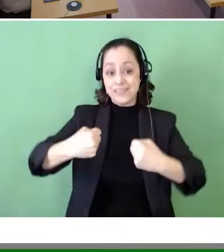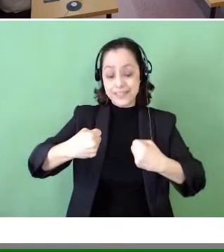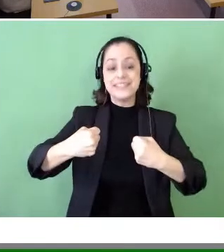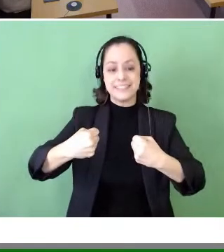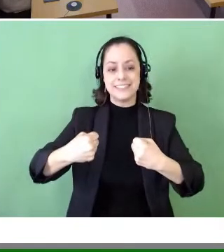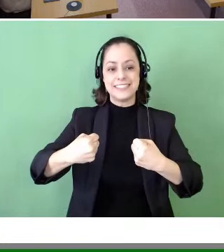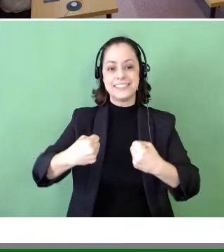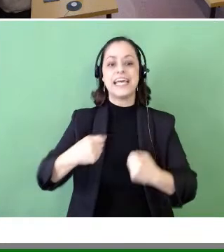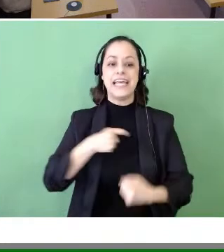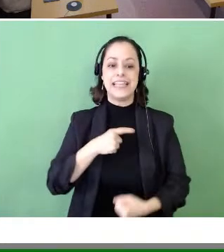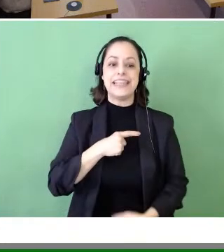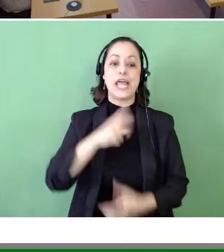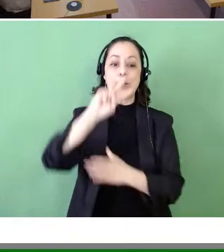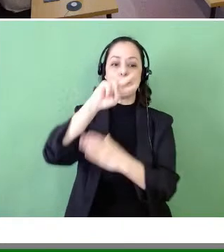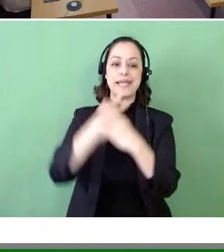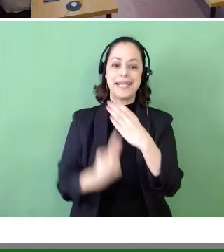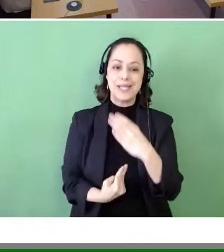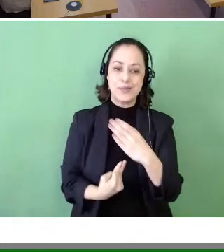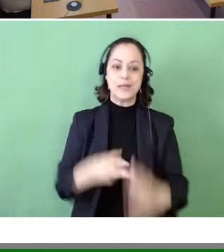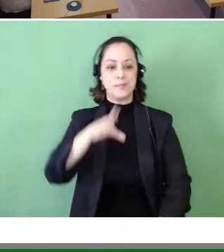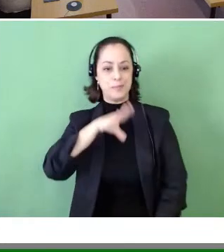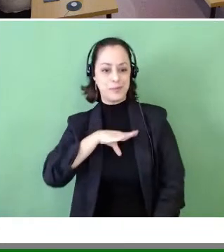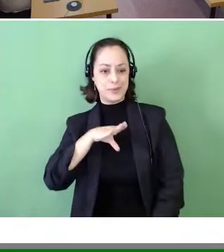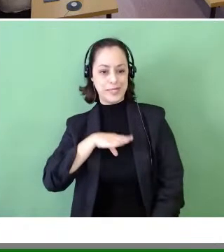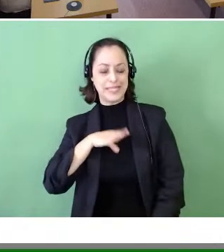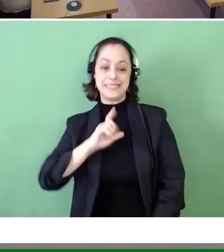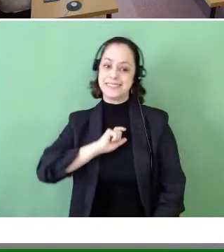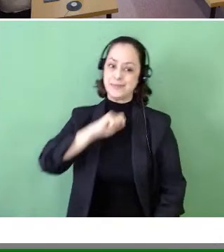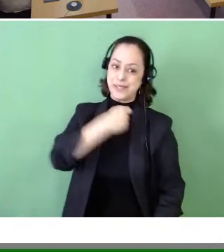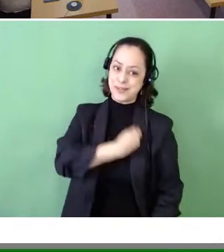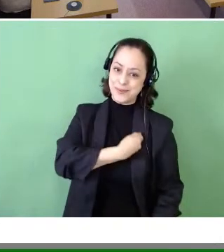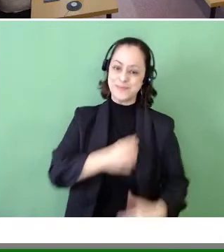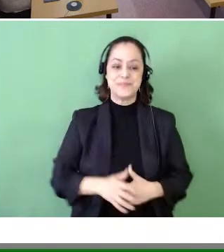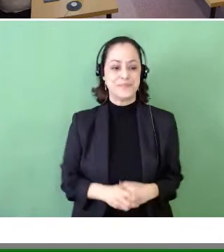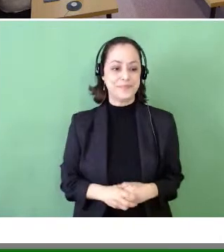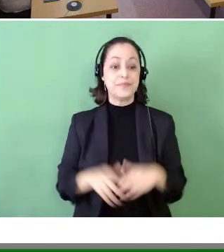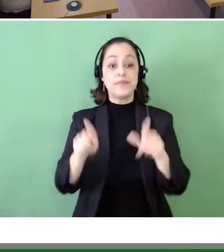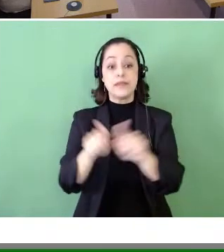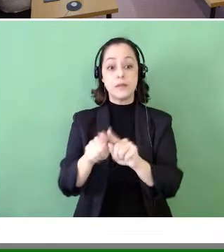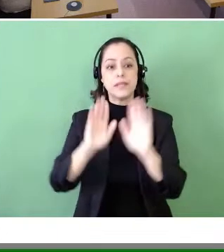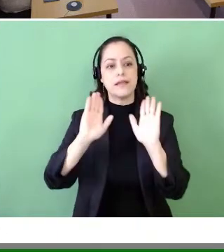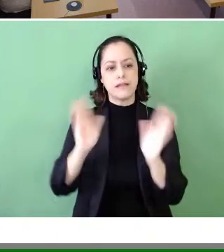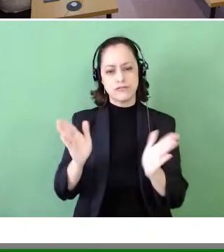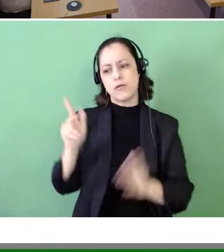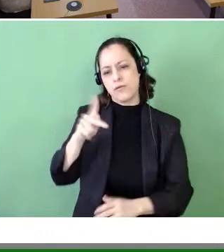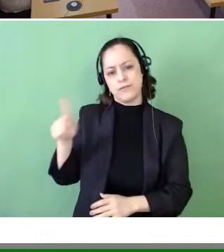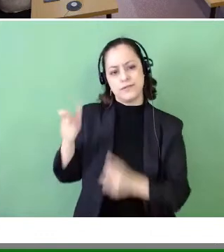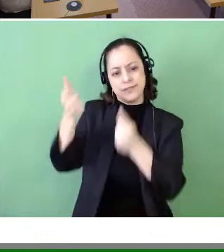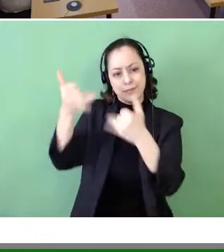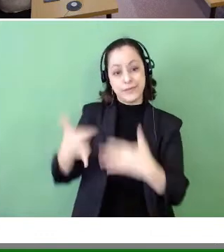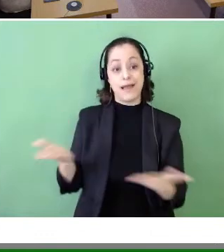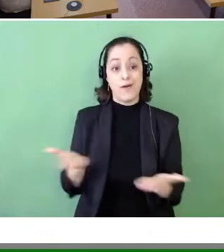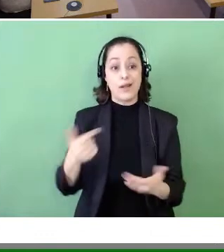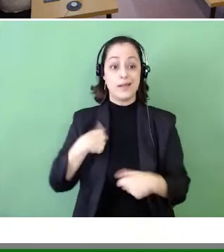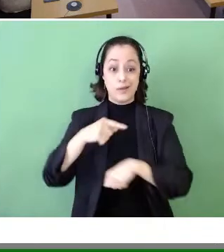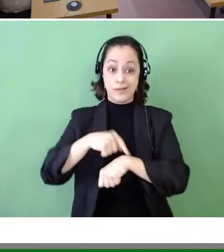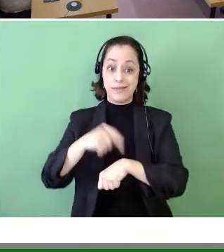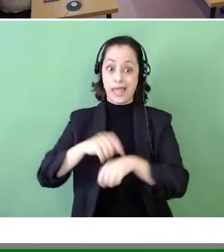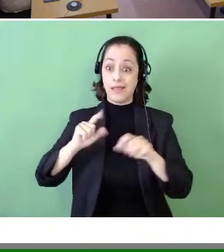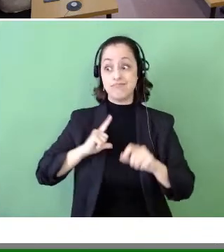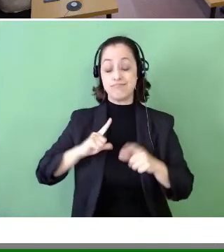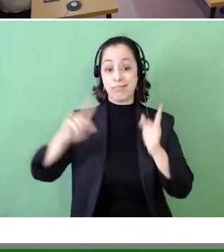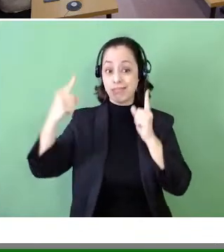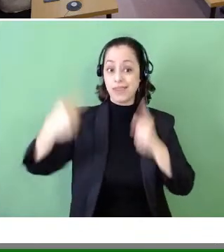en dos lenguas, ¿vale? Pues bueno, como también ha dicho el profesor, tengo ahora un gran